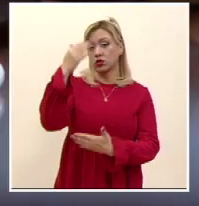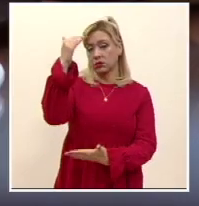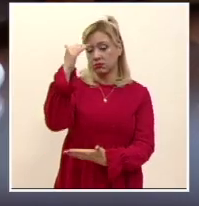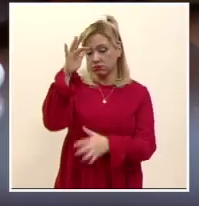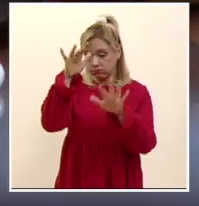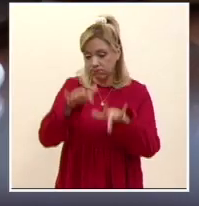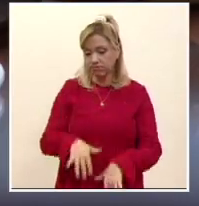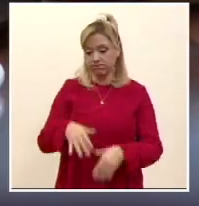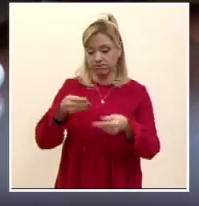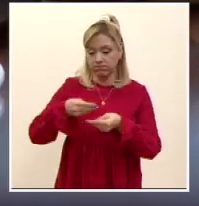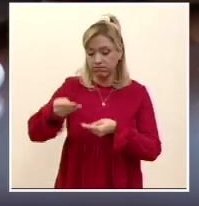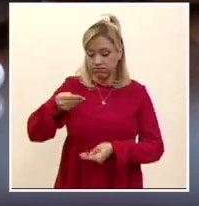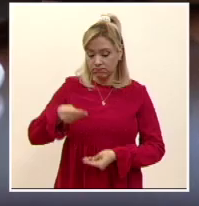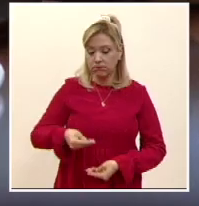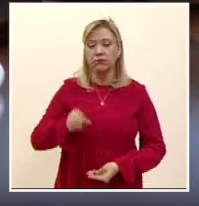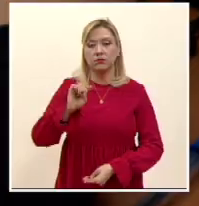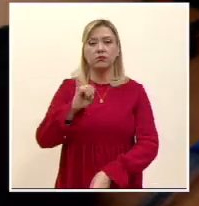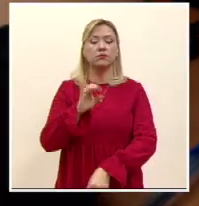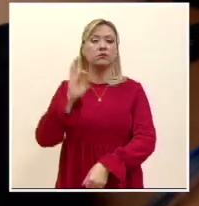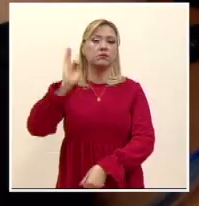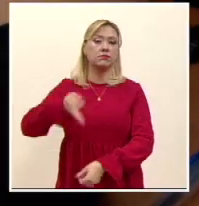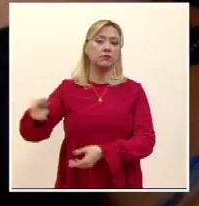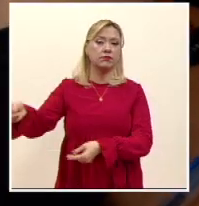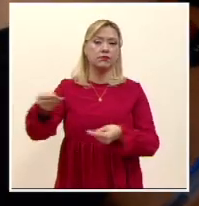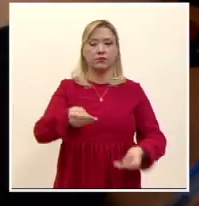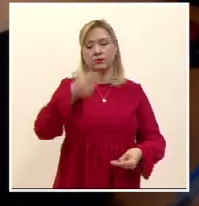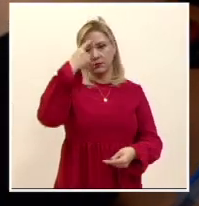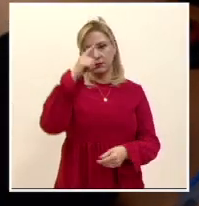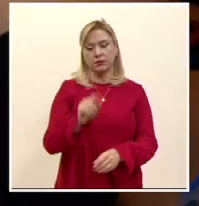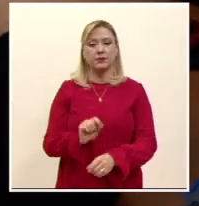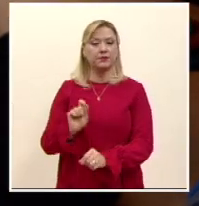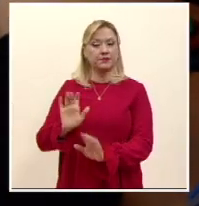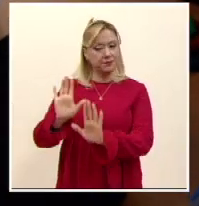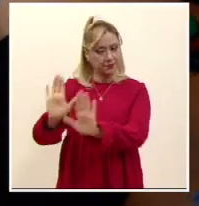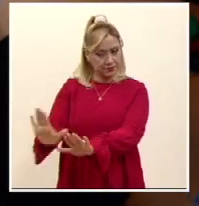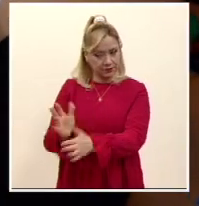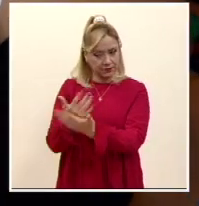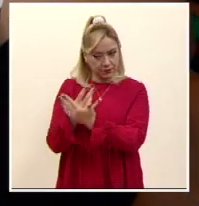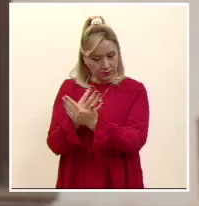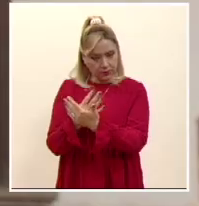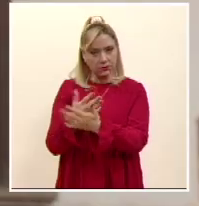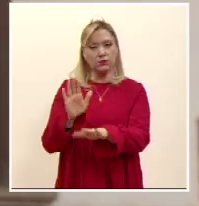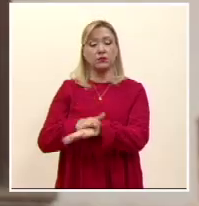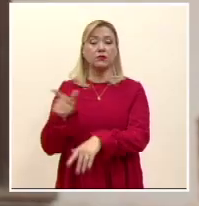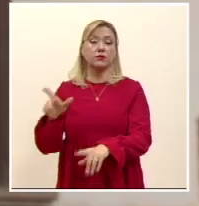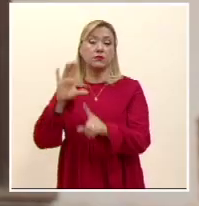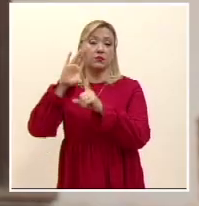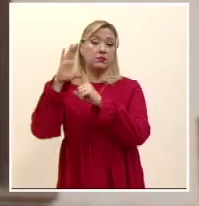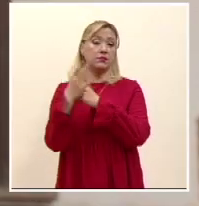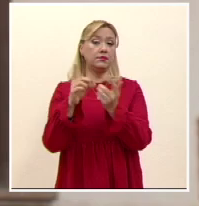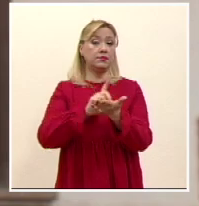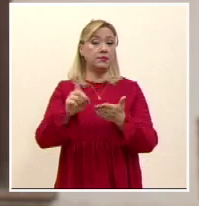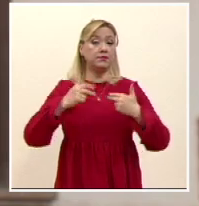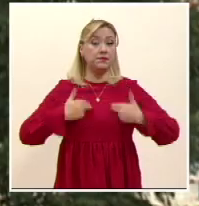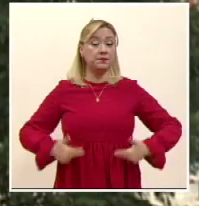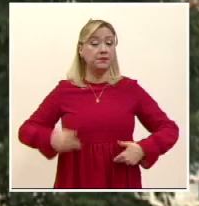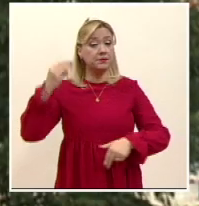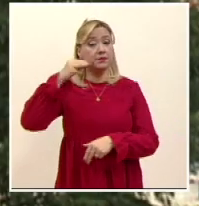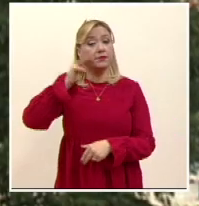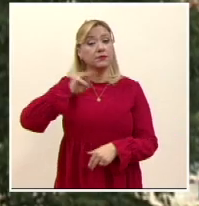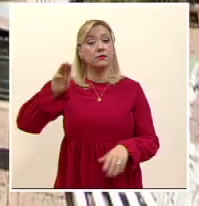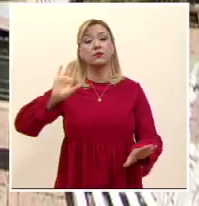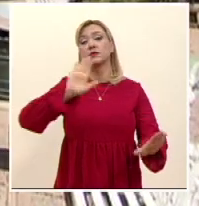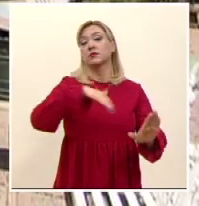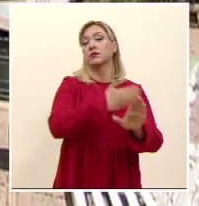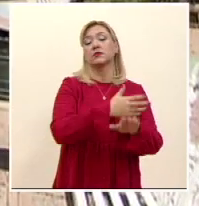entre ellos el de admisión y concesión de la suspensión en la controversia constitucional promovida por la Comisión de Derechos Humanos de Michoacán contra